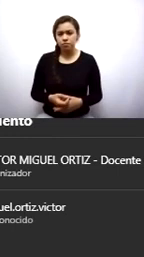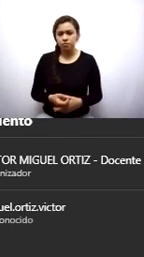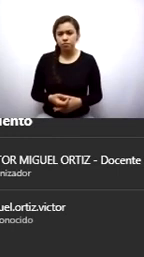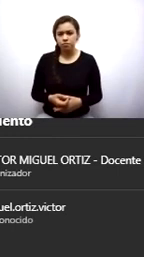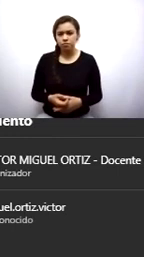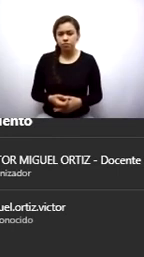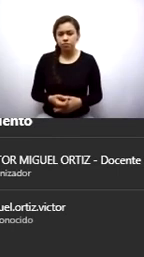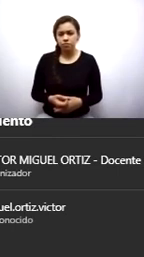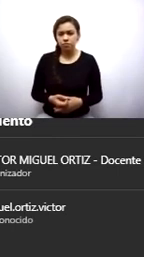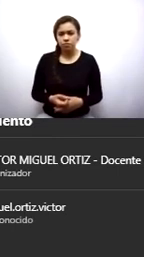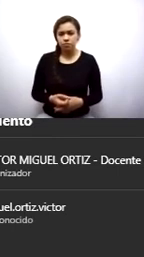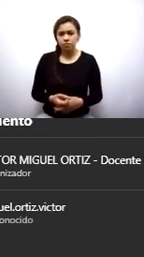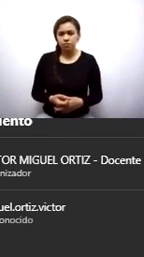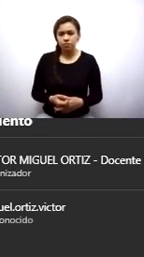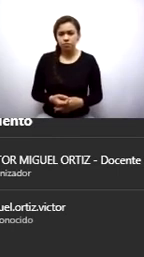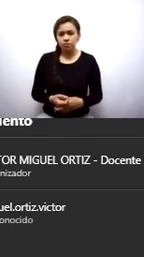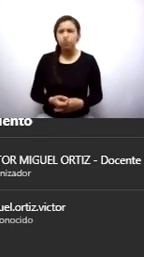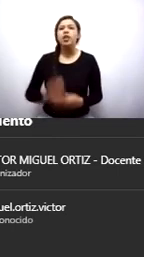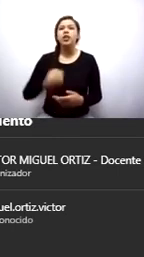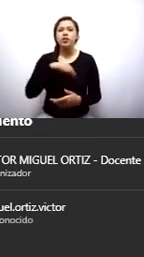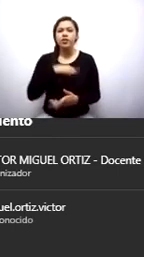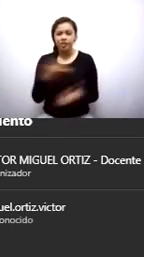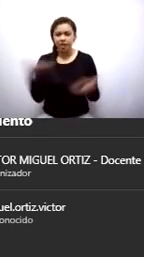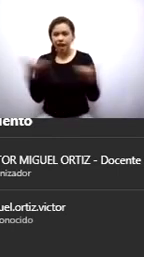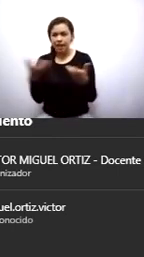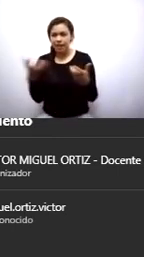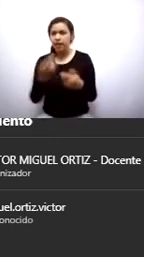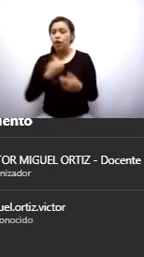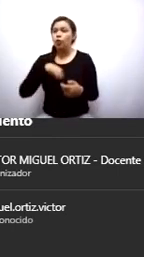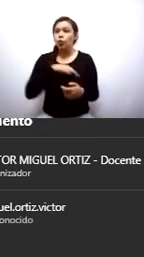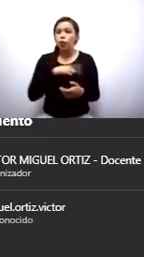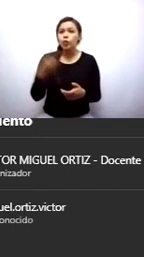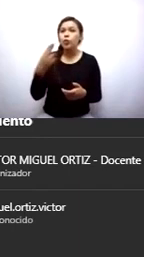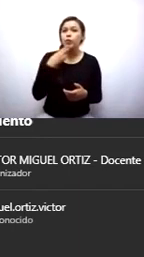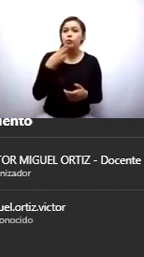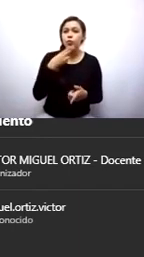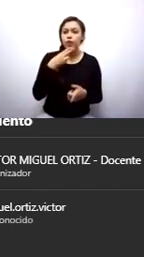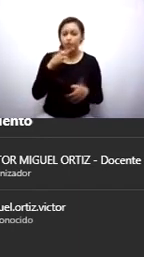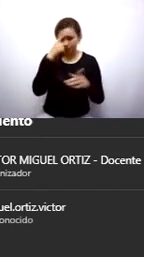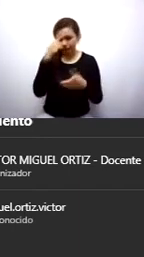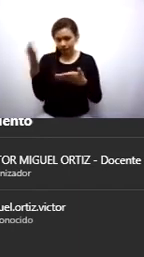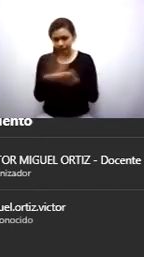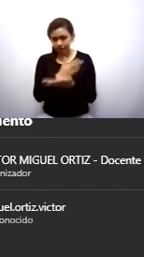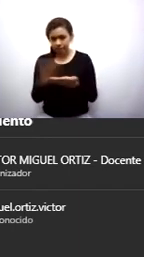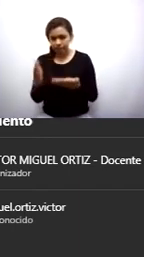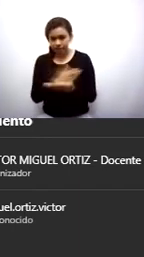Y aquí es donde vamos a empezar a agregar a nuestros usuarios.